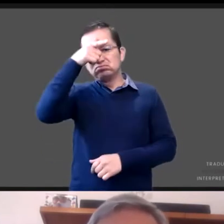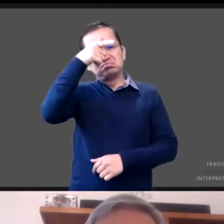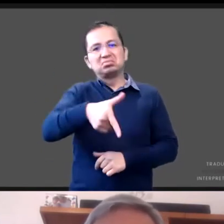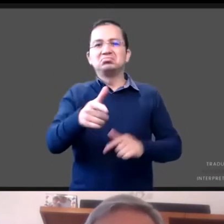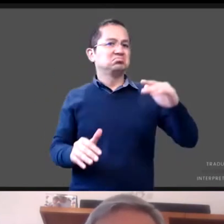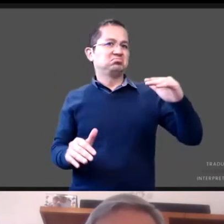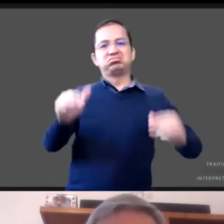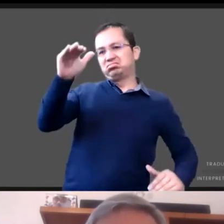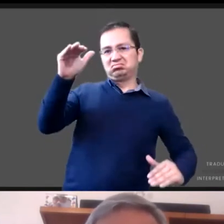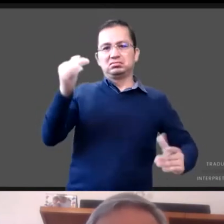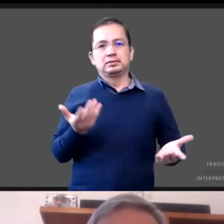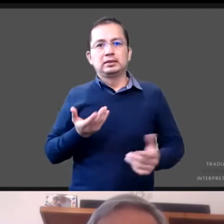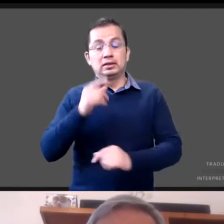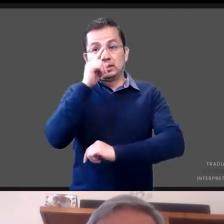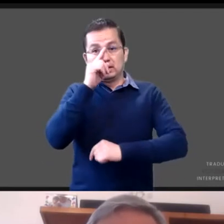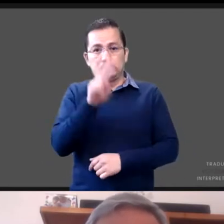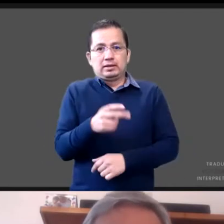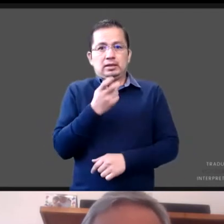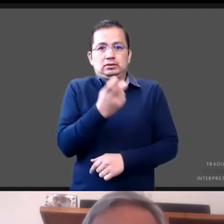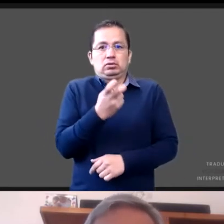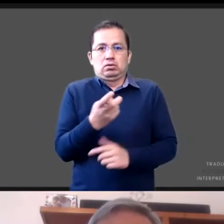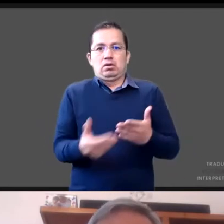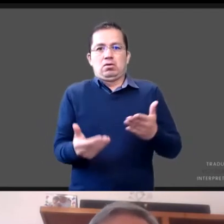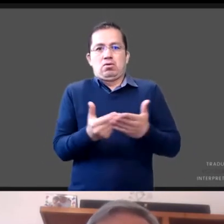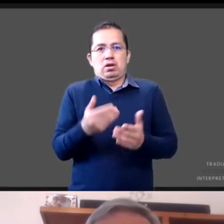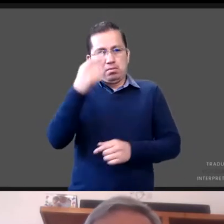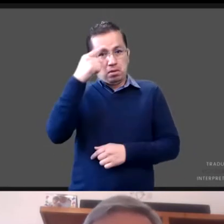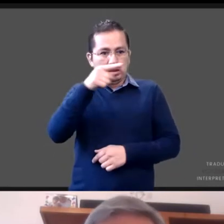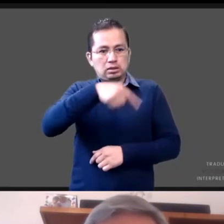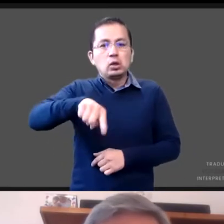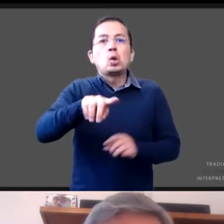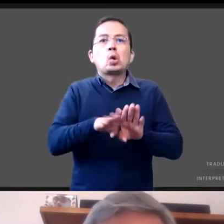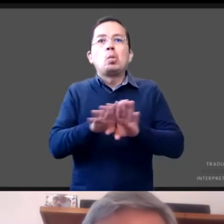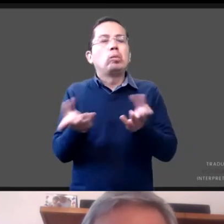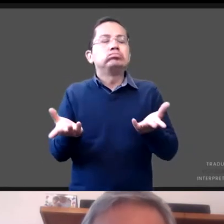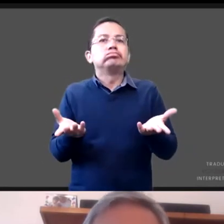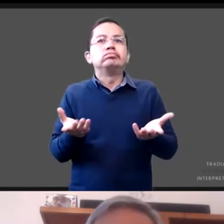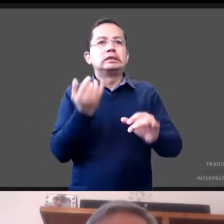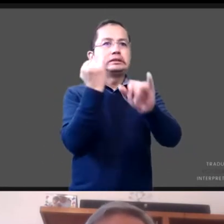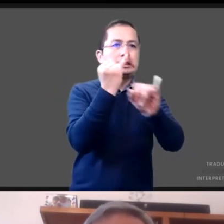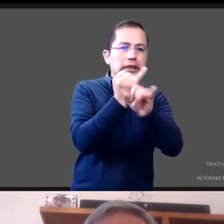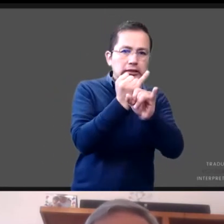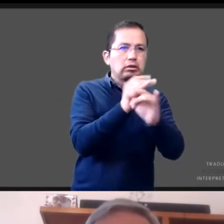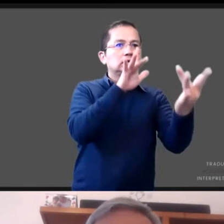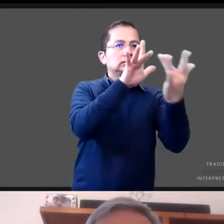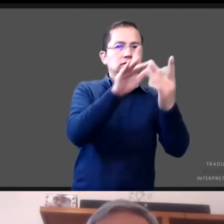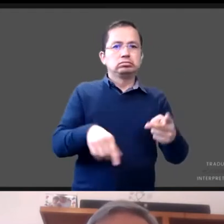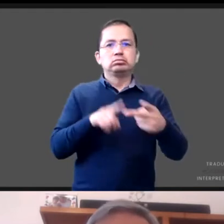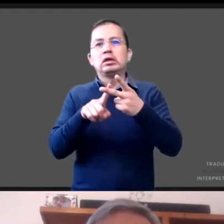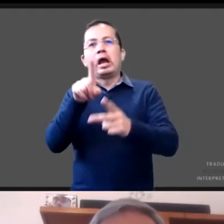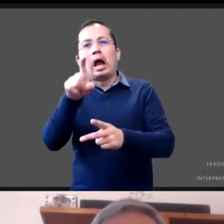la falta, el problema del acceso a internet, el acceso al agua, hay nuevas